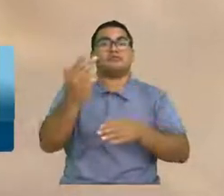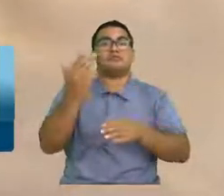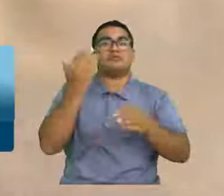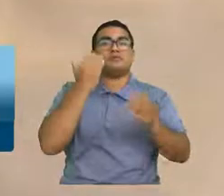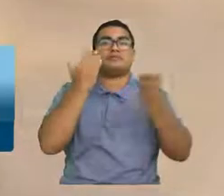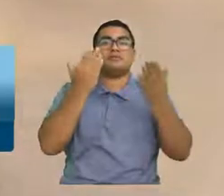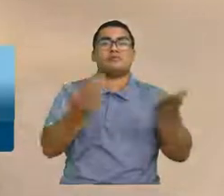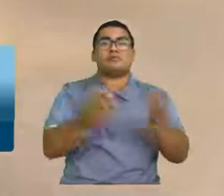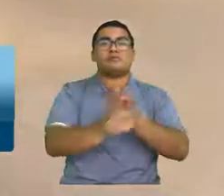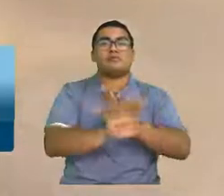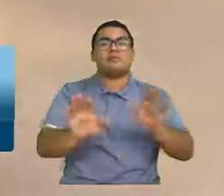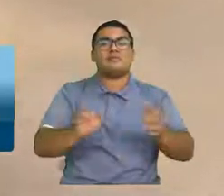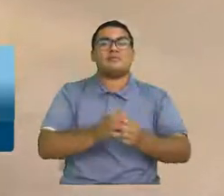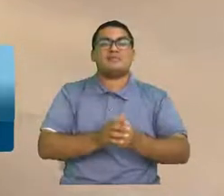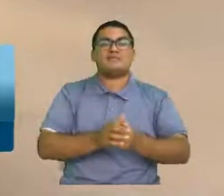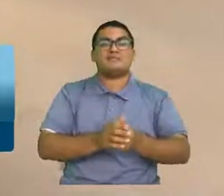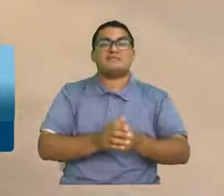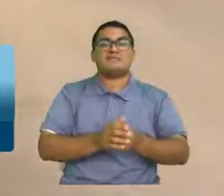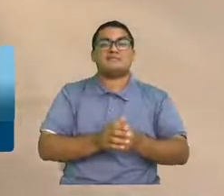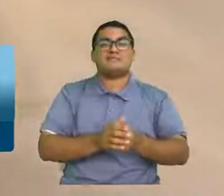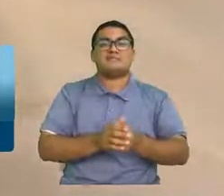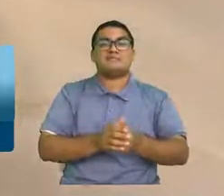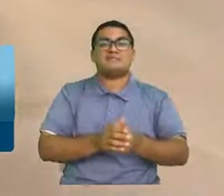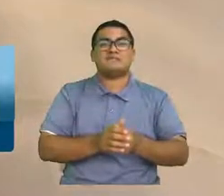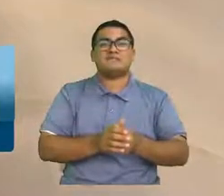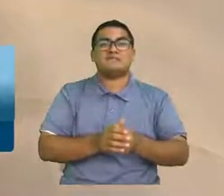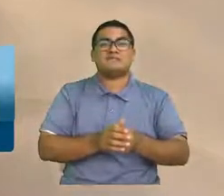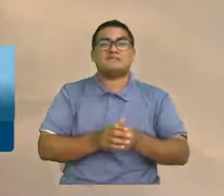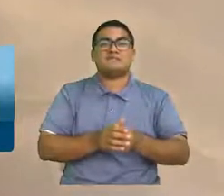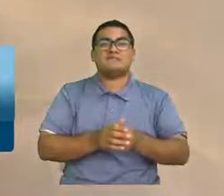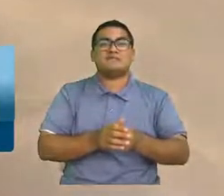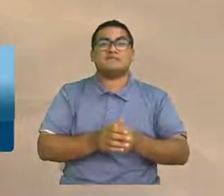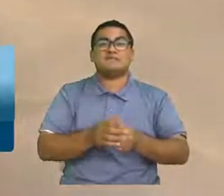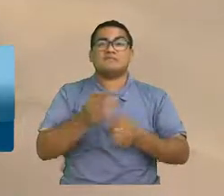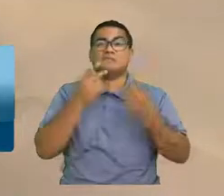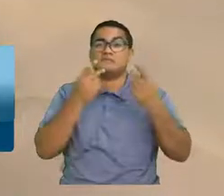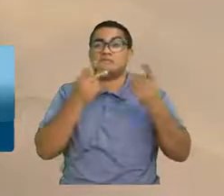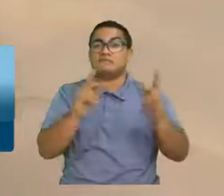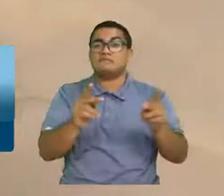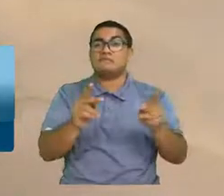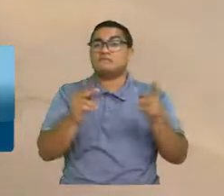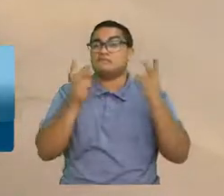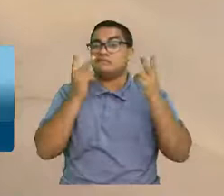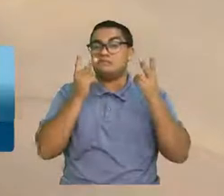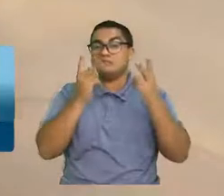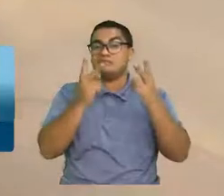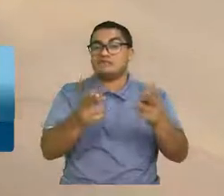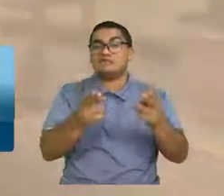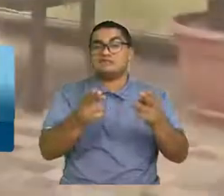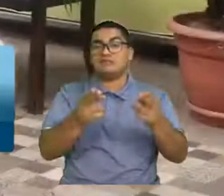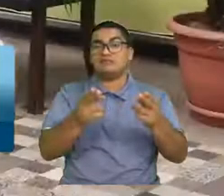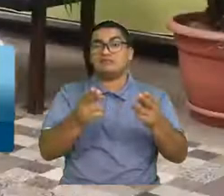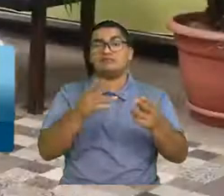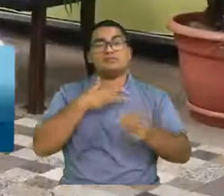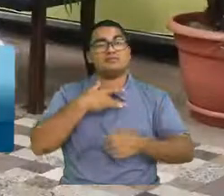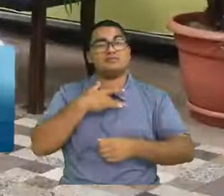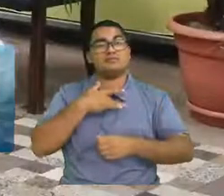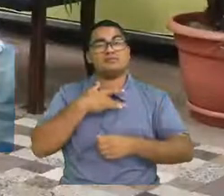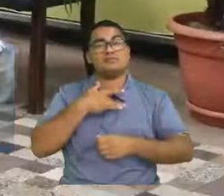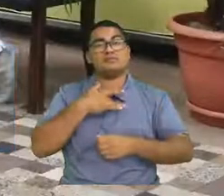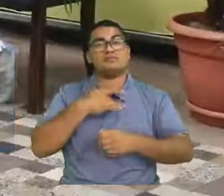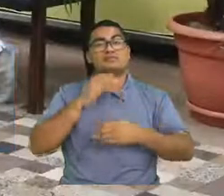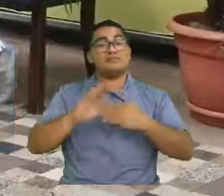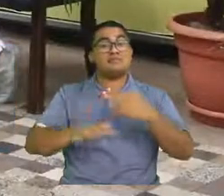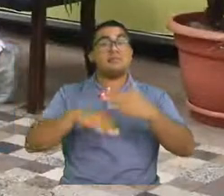sí. Ok, volvamos a donde estábamos, licenciada, pero antes vamos a hacer un corte, necesario ir a un corte.